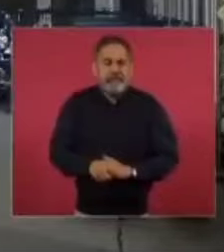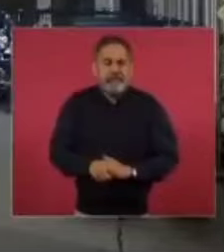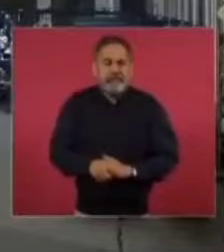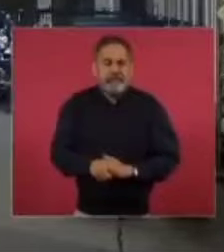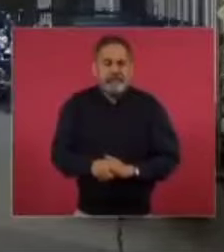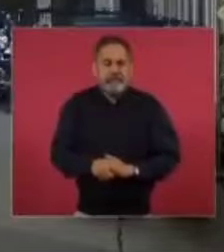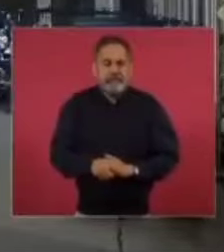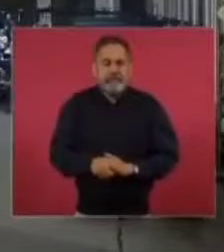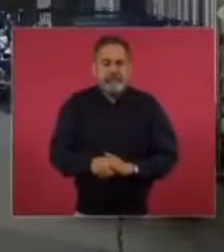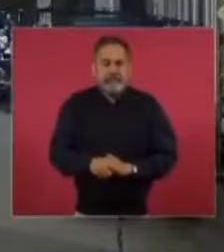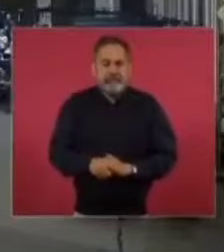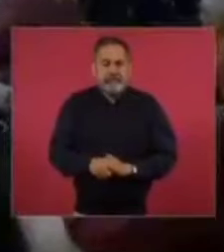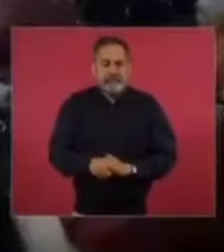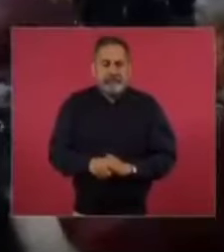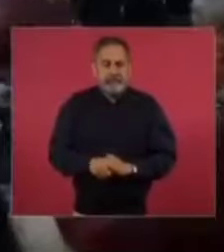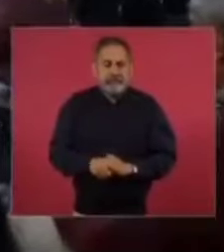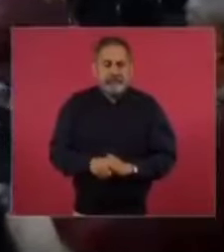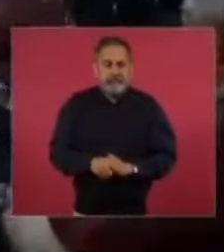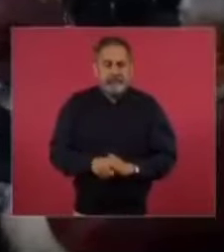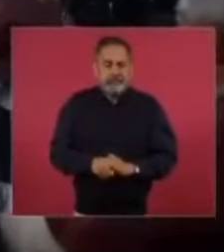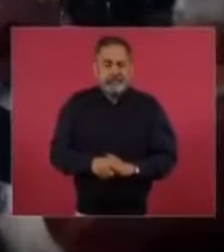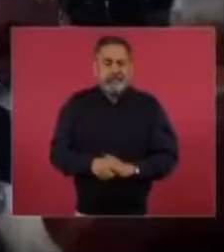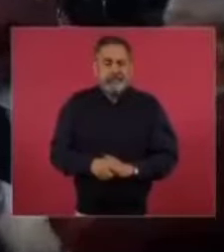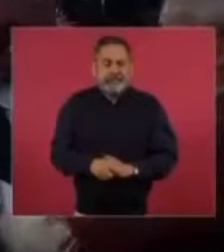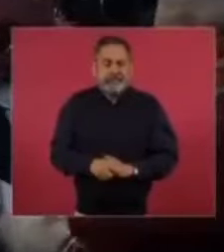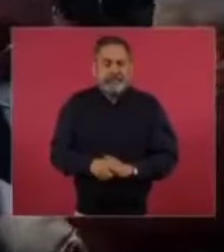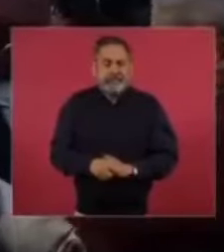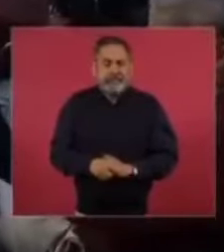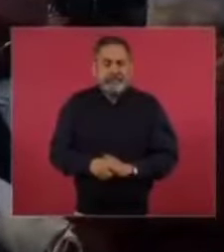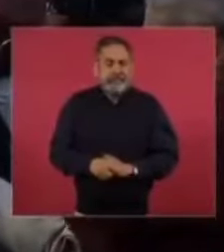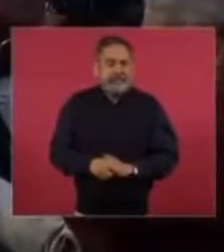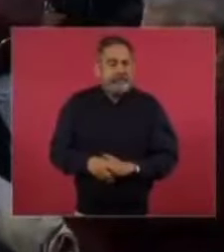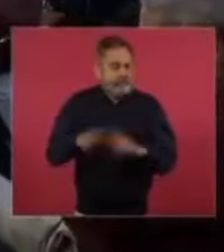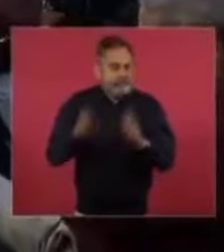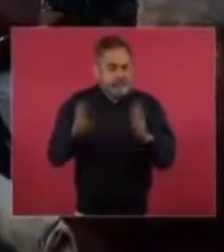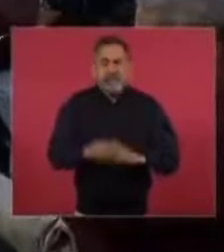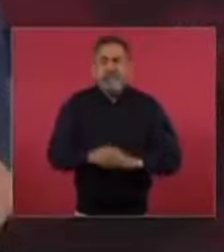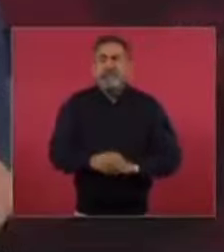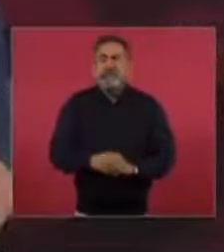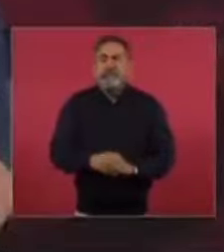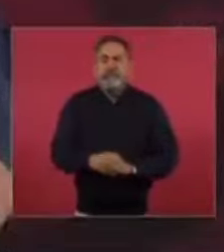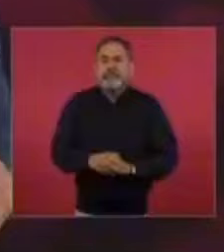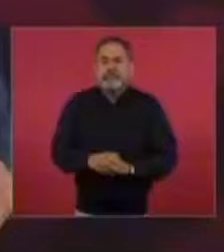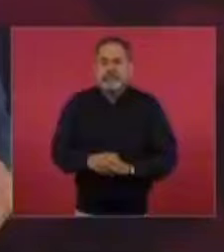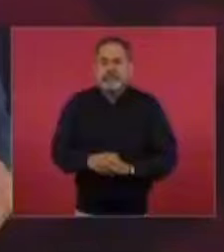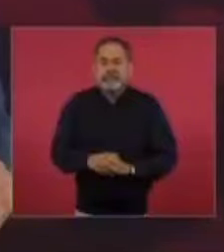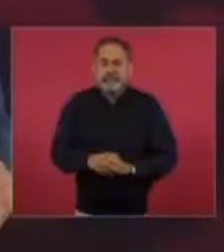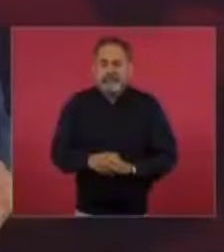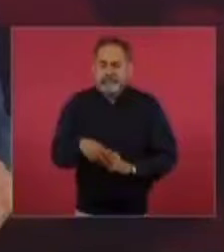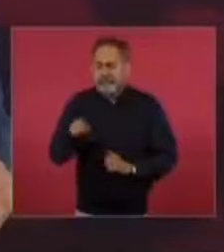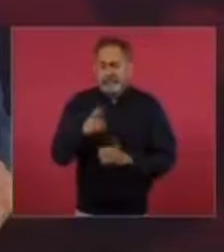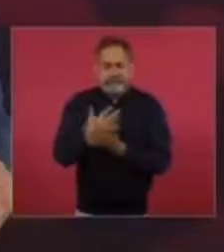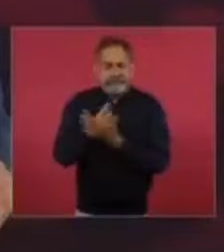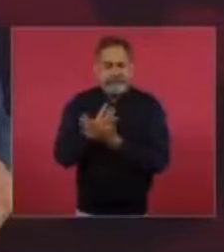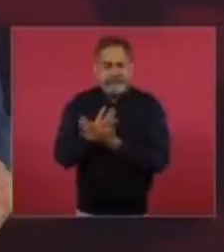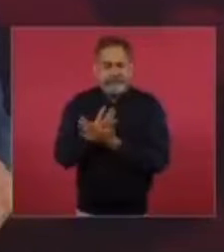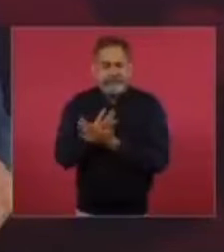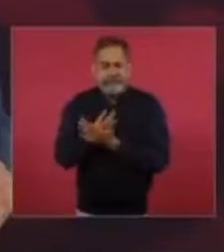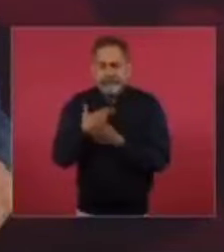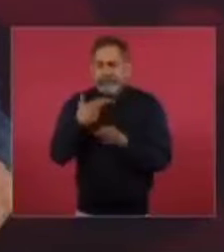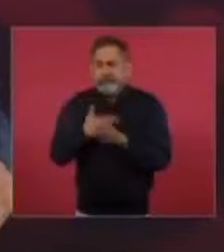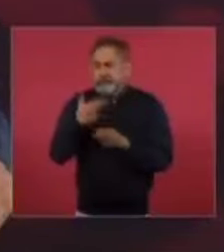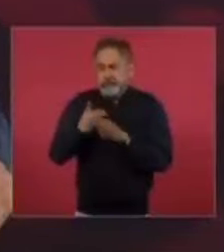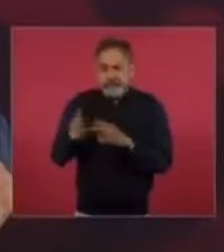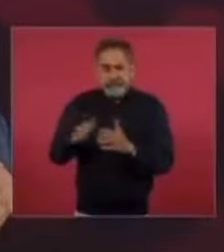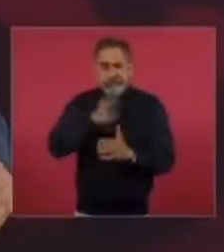repente comparaciones. Andrés Manuel, Milei, y en medio Nicolás Maduro, para ver quién tanto se acerca a uno o a